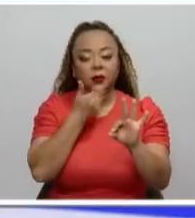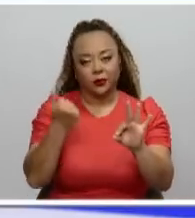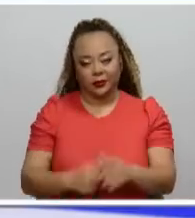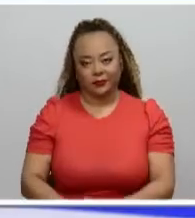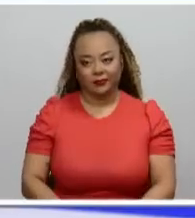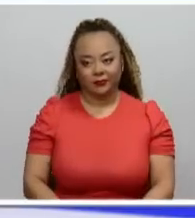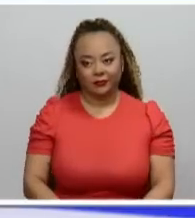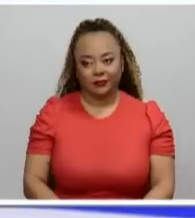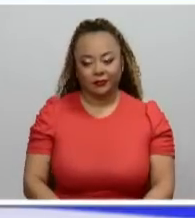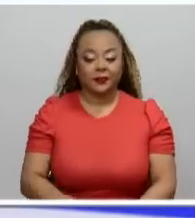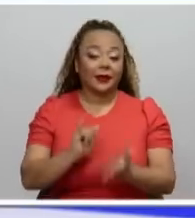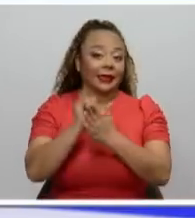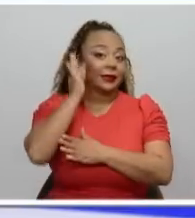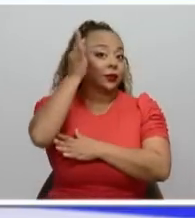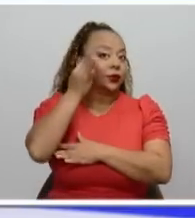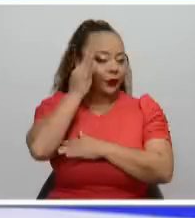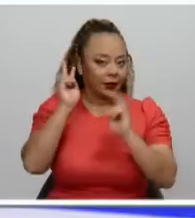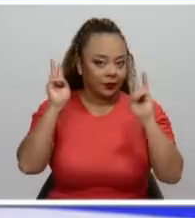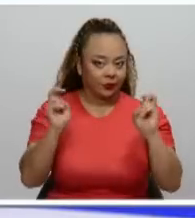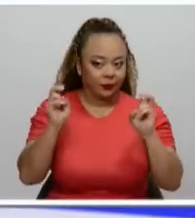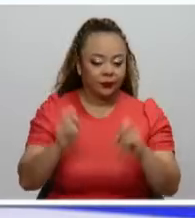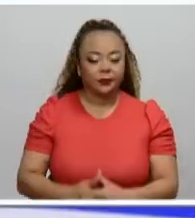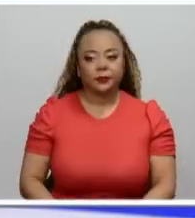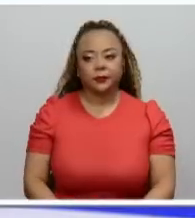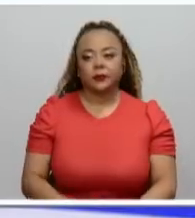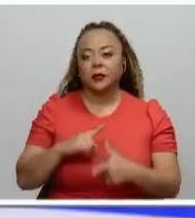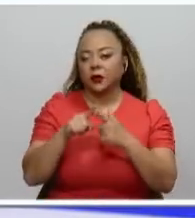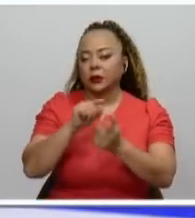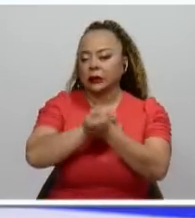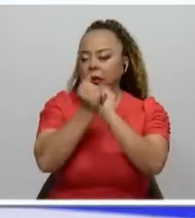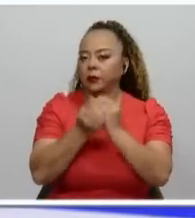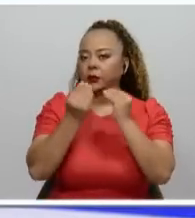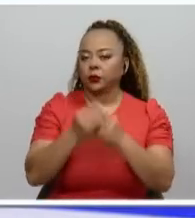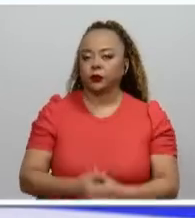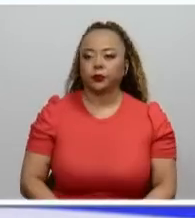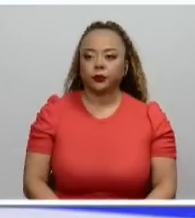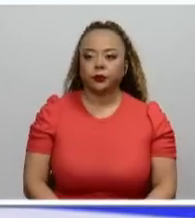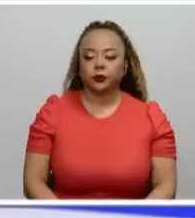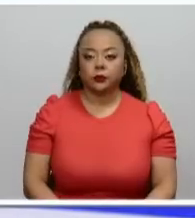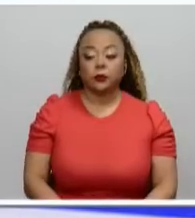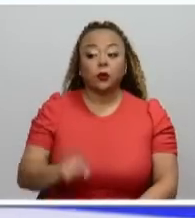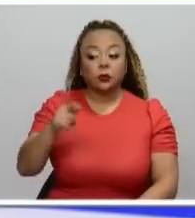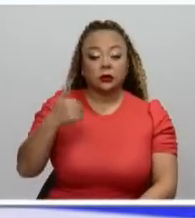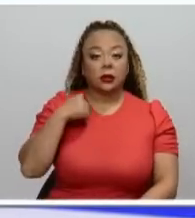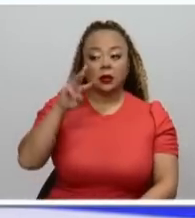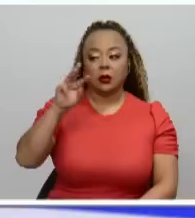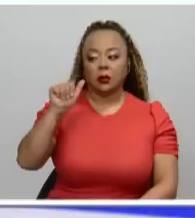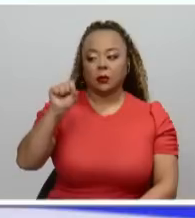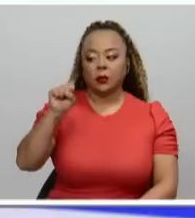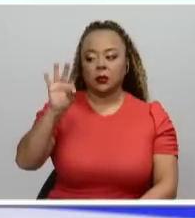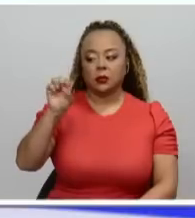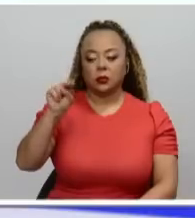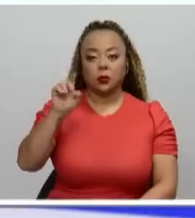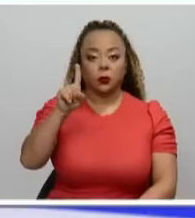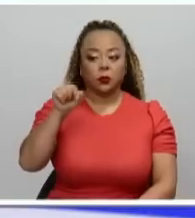por lo menos hacer la teoría en selección entonces cambia cambiaba mucho si usted tiene a waston de unos 93